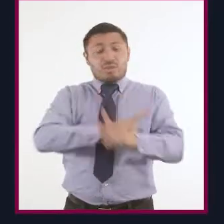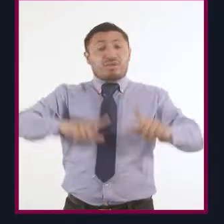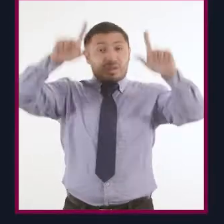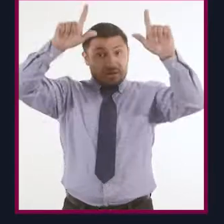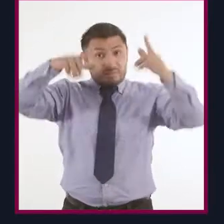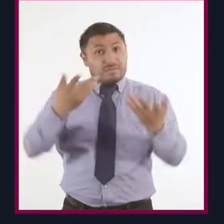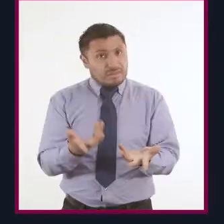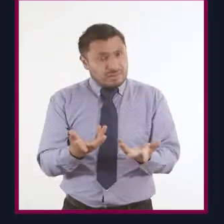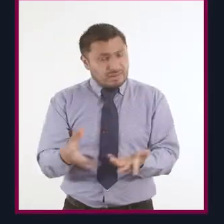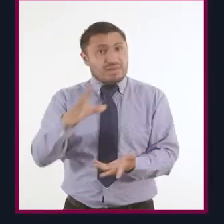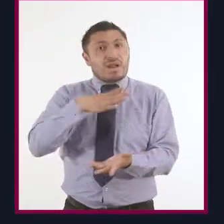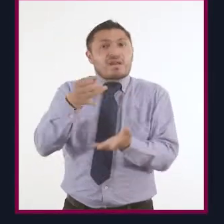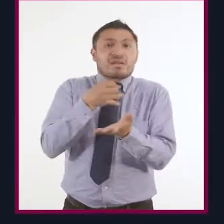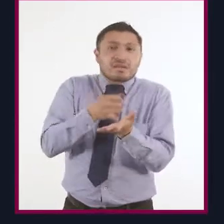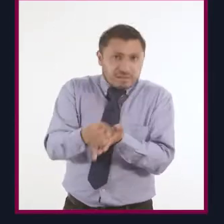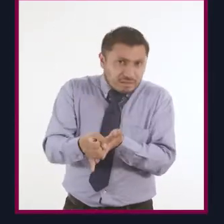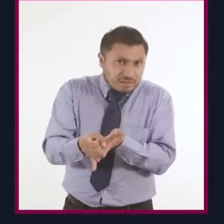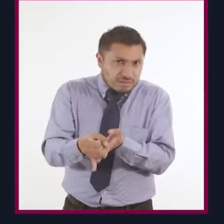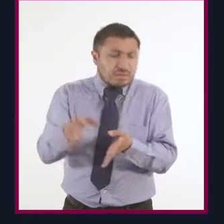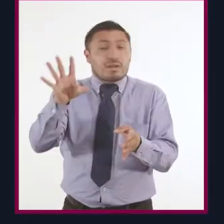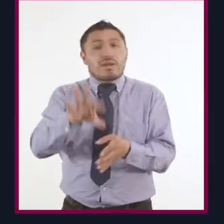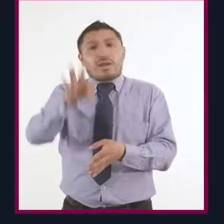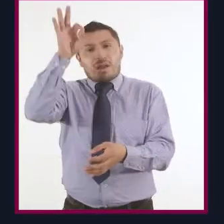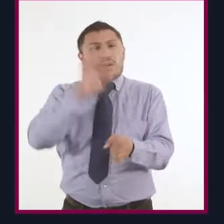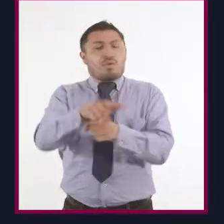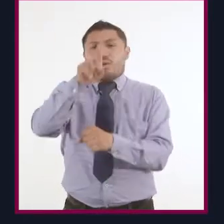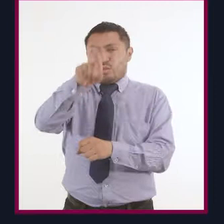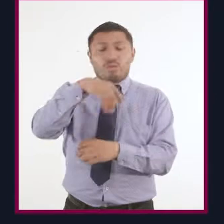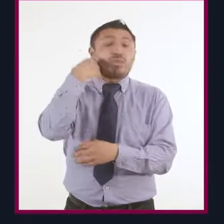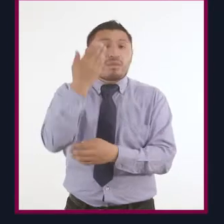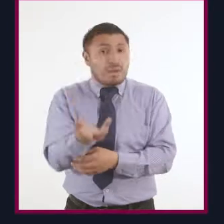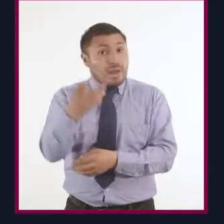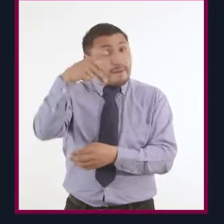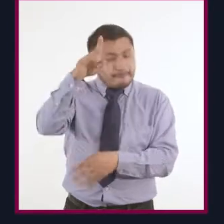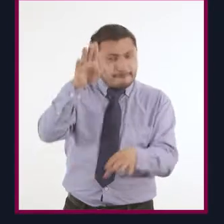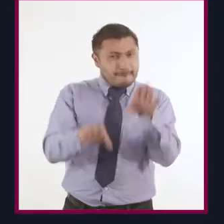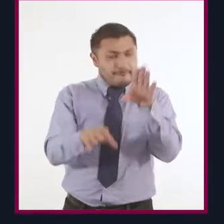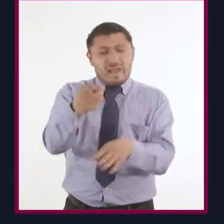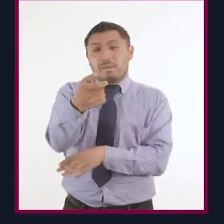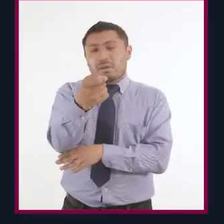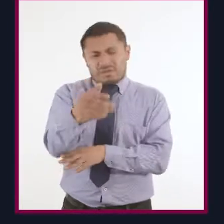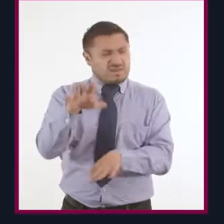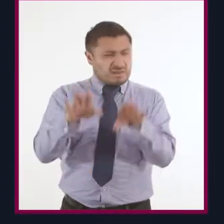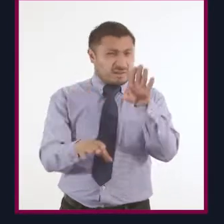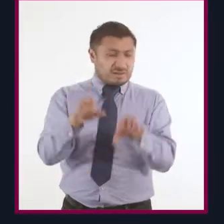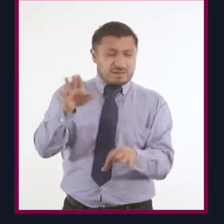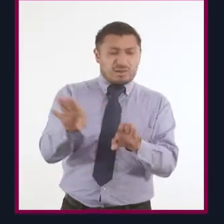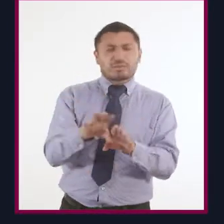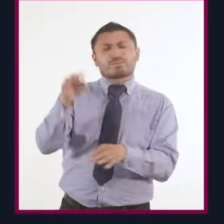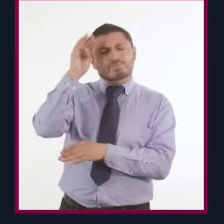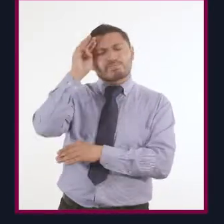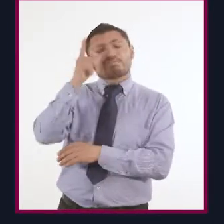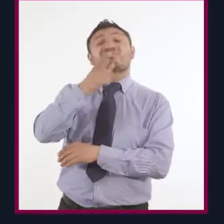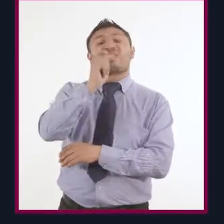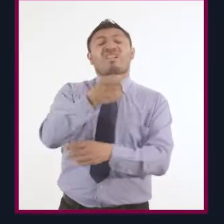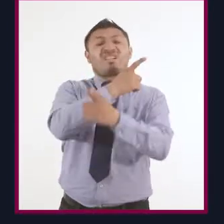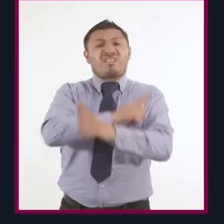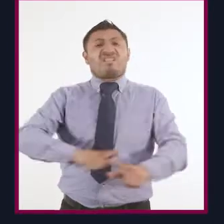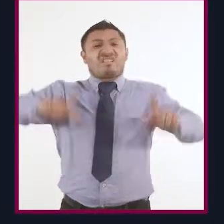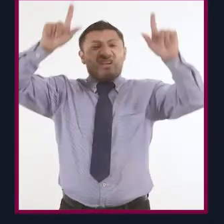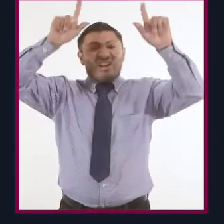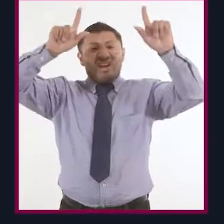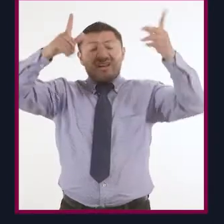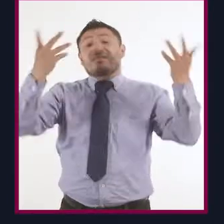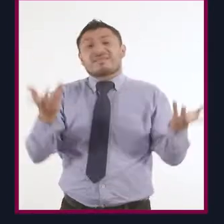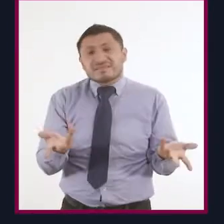ejemplo. Tomamos decisiones y elegimos lo que queremos, pero pocas veces nos detenemos a pensar qué es la libertad o